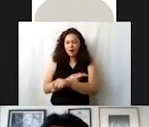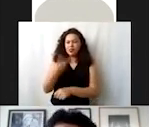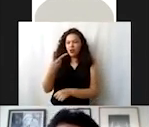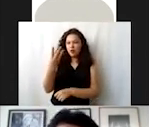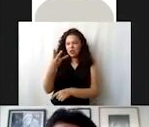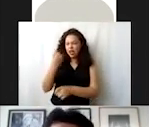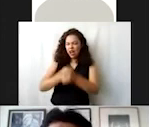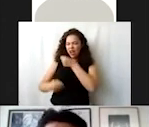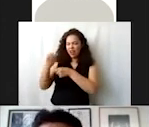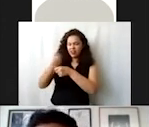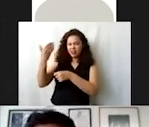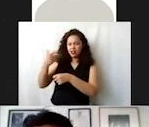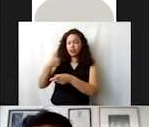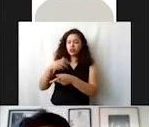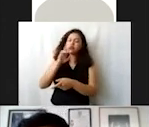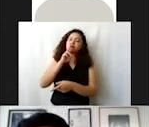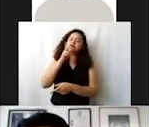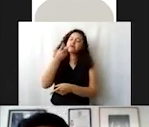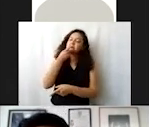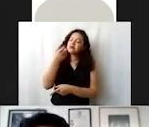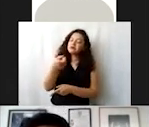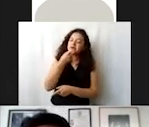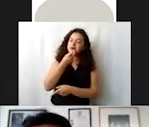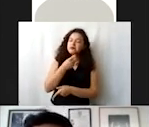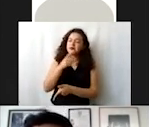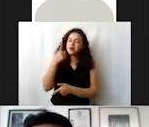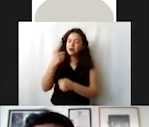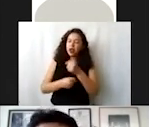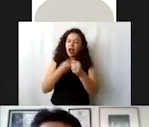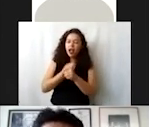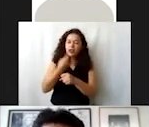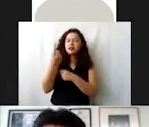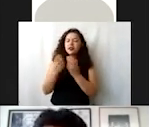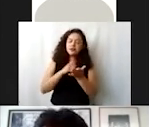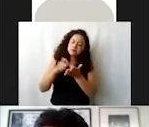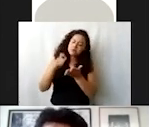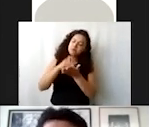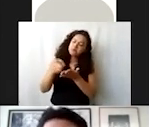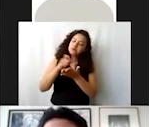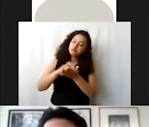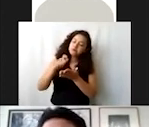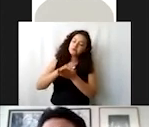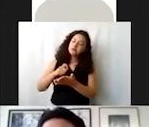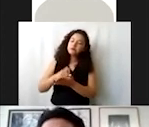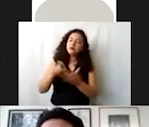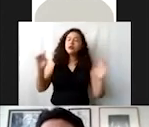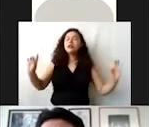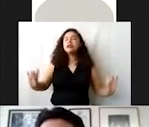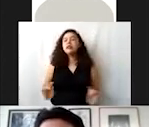Estaba llenando mi declaración anual y de repente